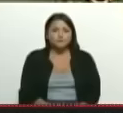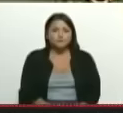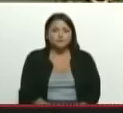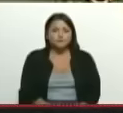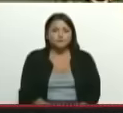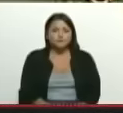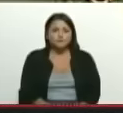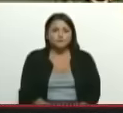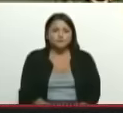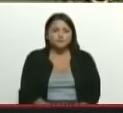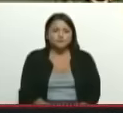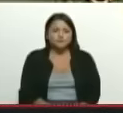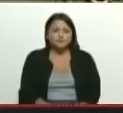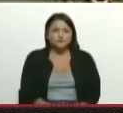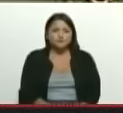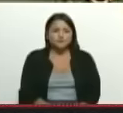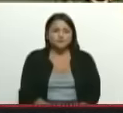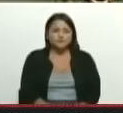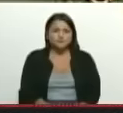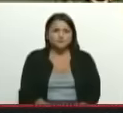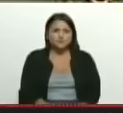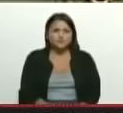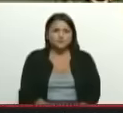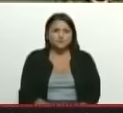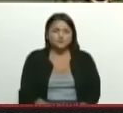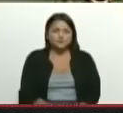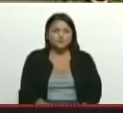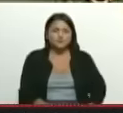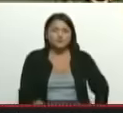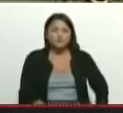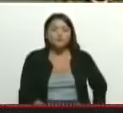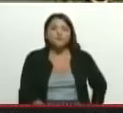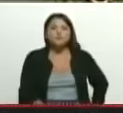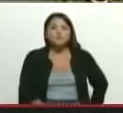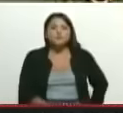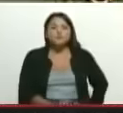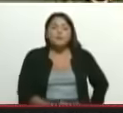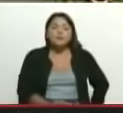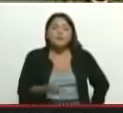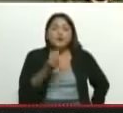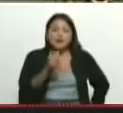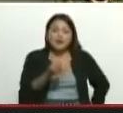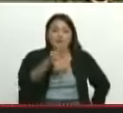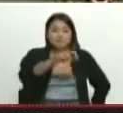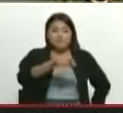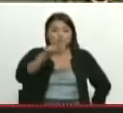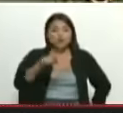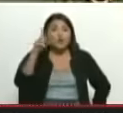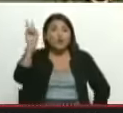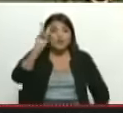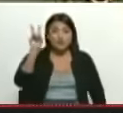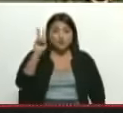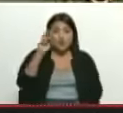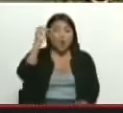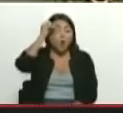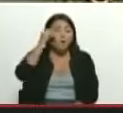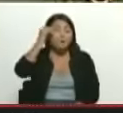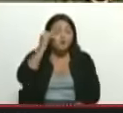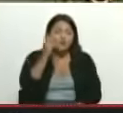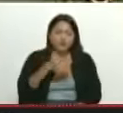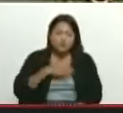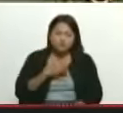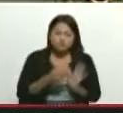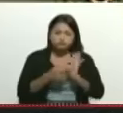consultivo en defensa de la Guayana Esequiba, para que la voluntad del pueblo se exprese